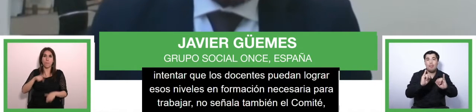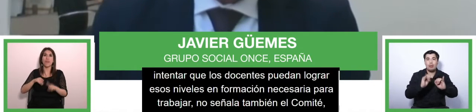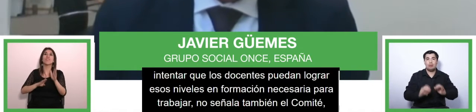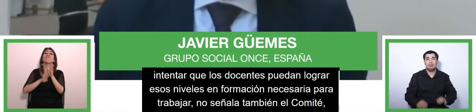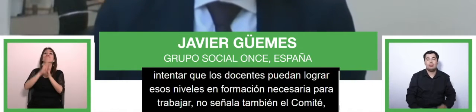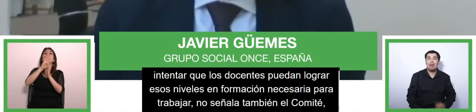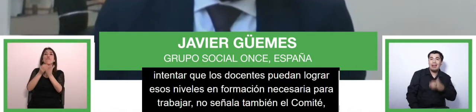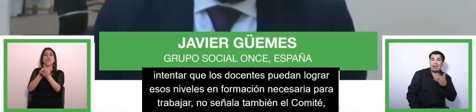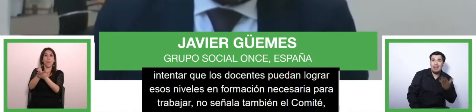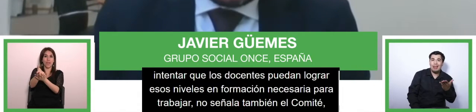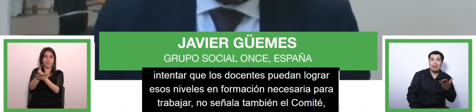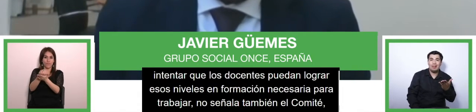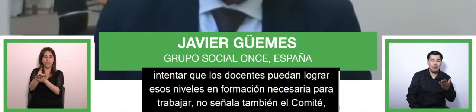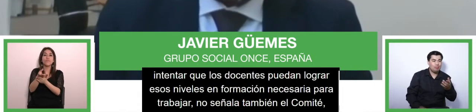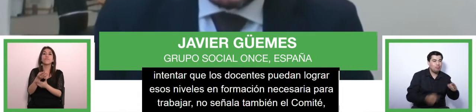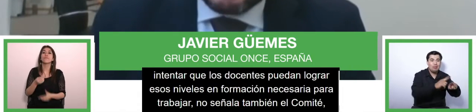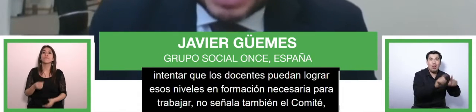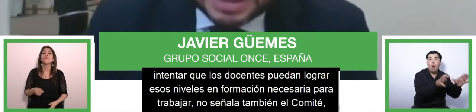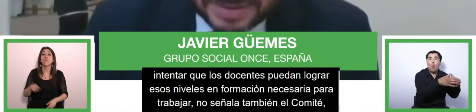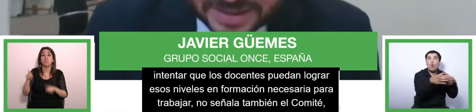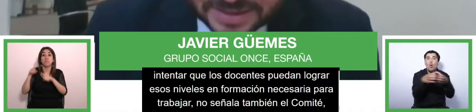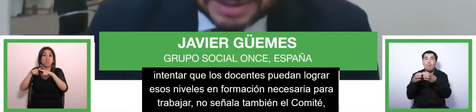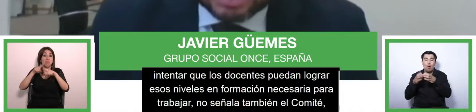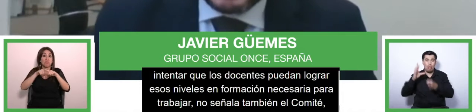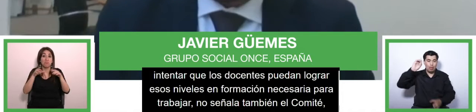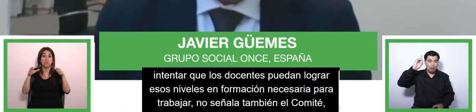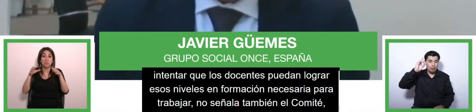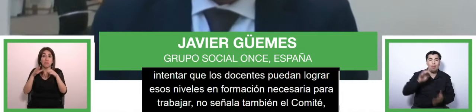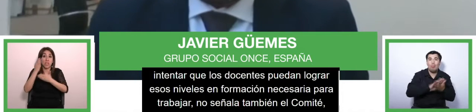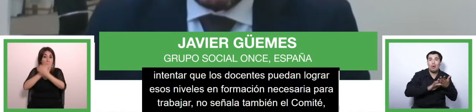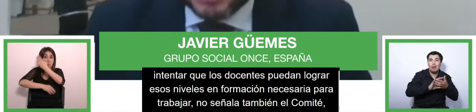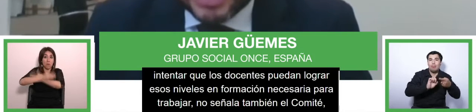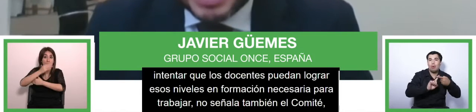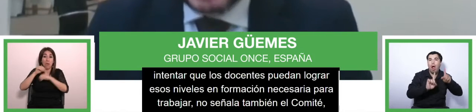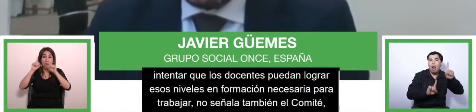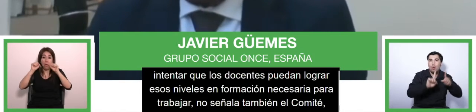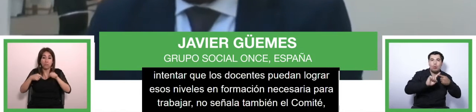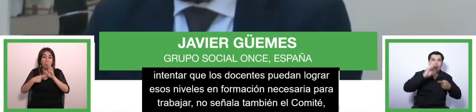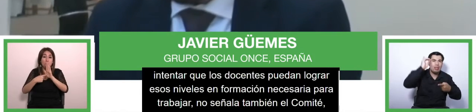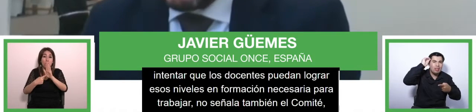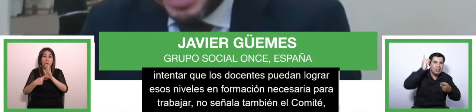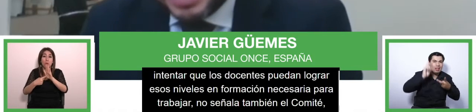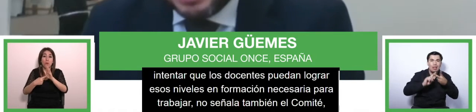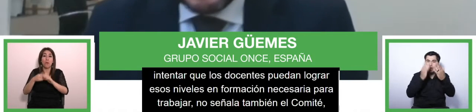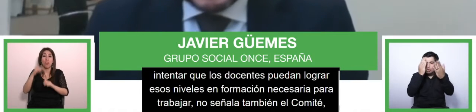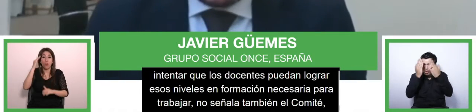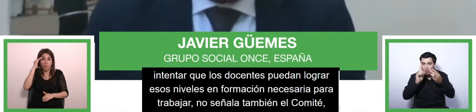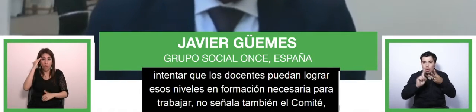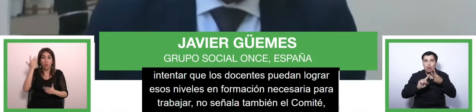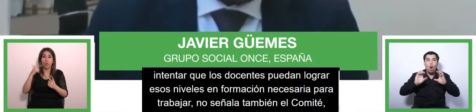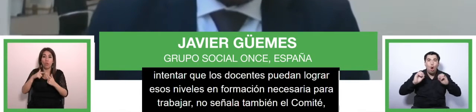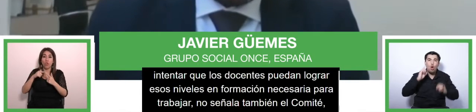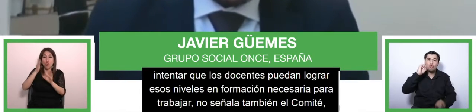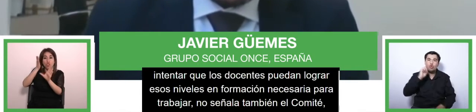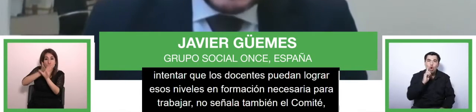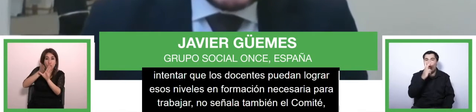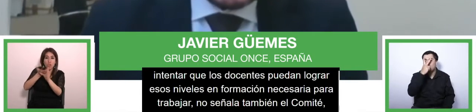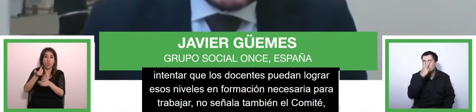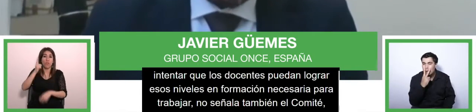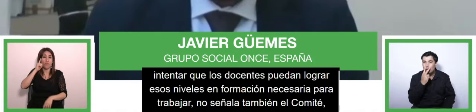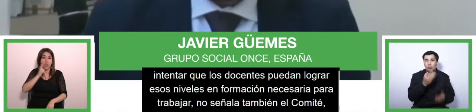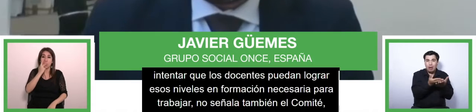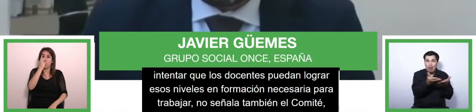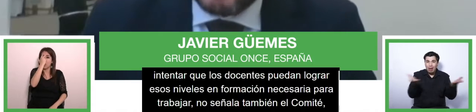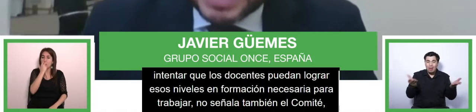hay determinados grupos de discapacidad, como son los que tienen una discapacidad intelectual, psicosocial o sordoceguera, que